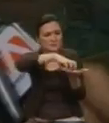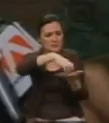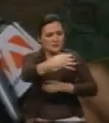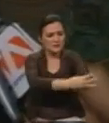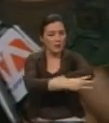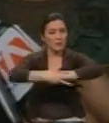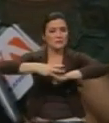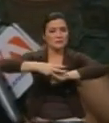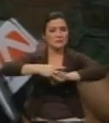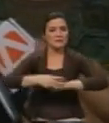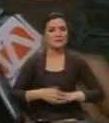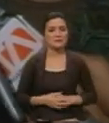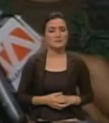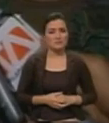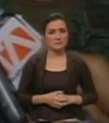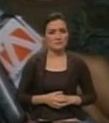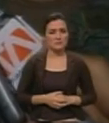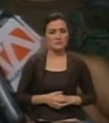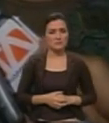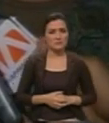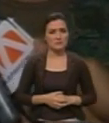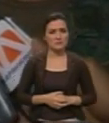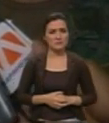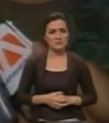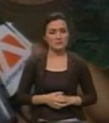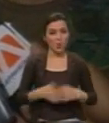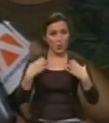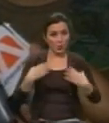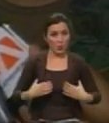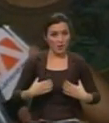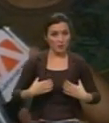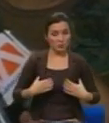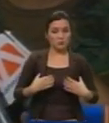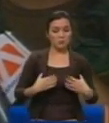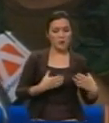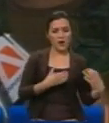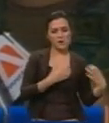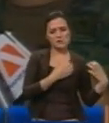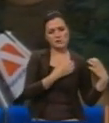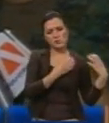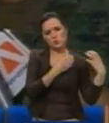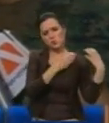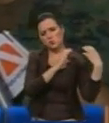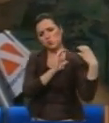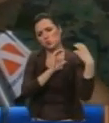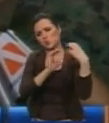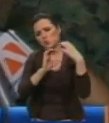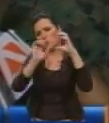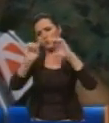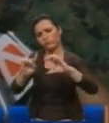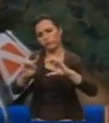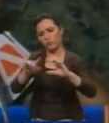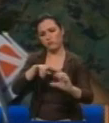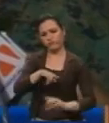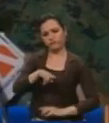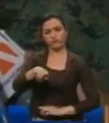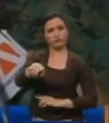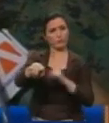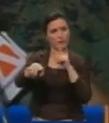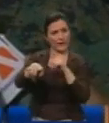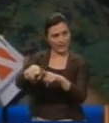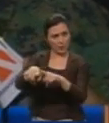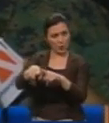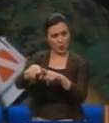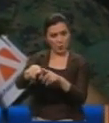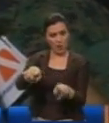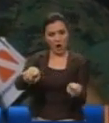Pastaza. Vamos a trasladar a los cuerpos hacia el grupo aéreo. Ahí los va a ser recogido por un avión que los va